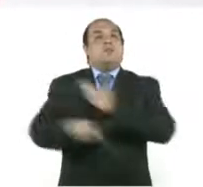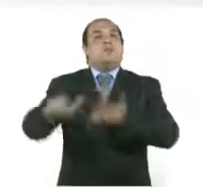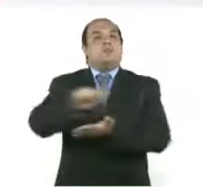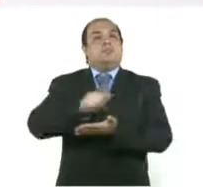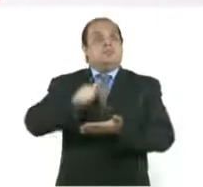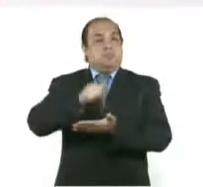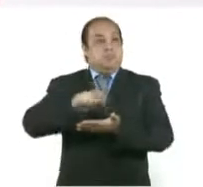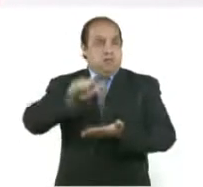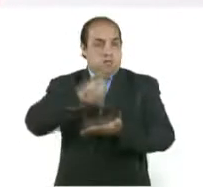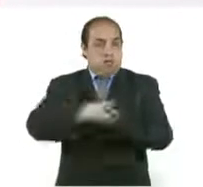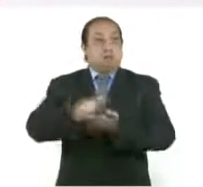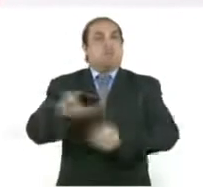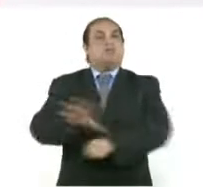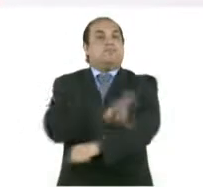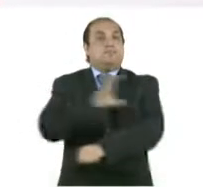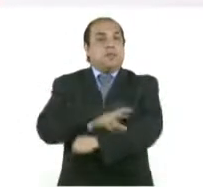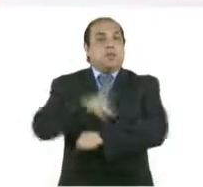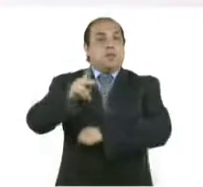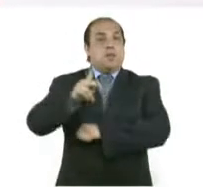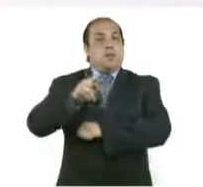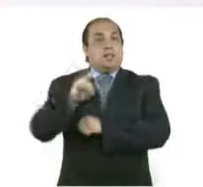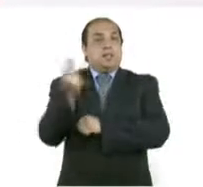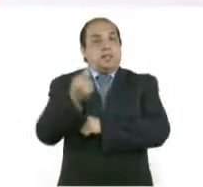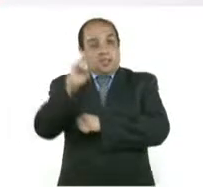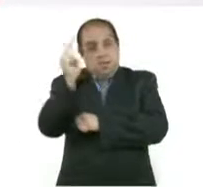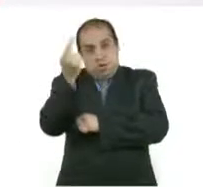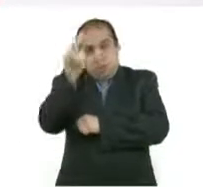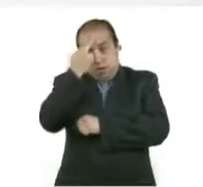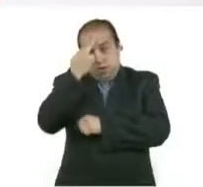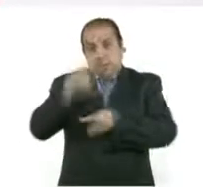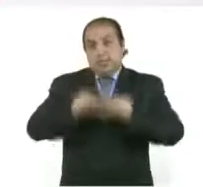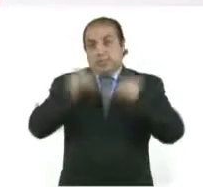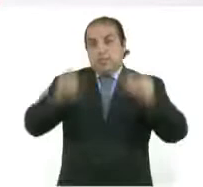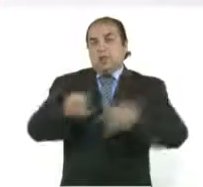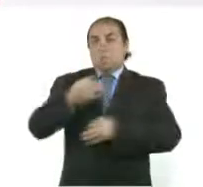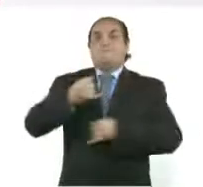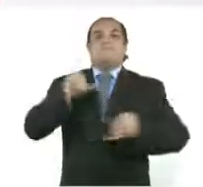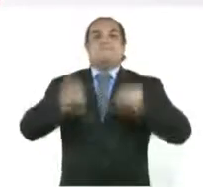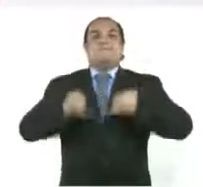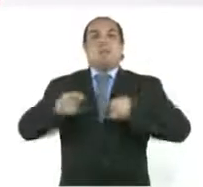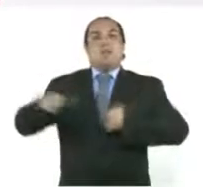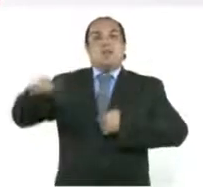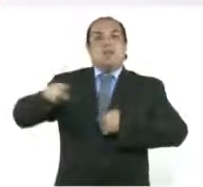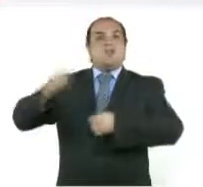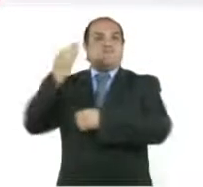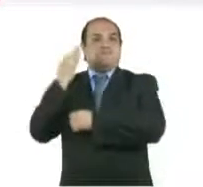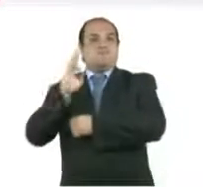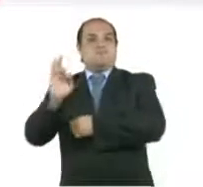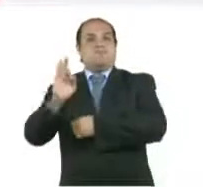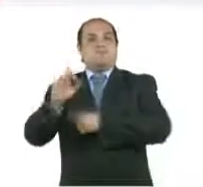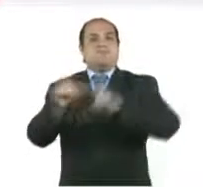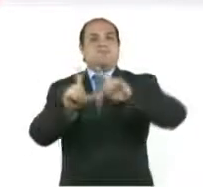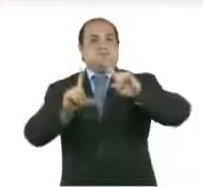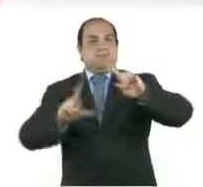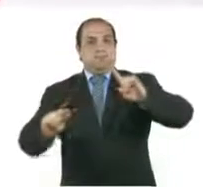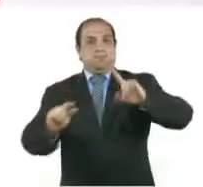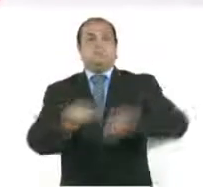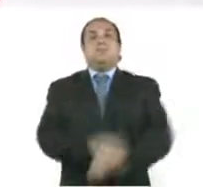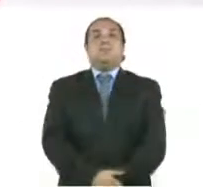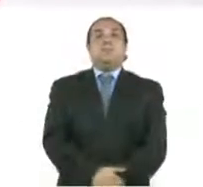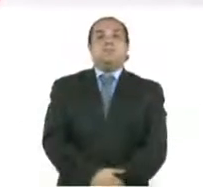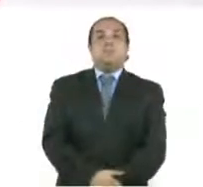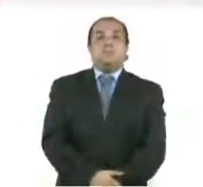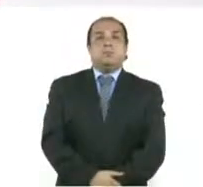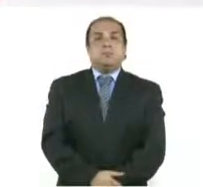no olvida y que serán juzgados por la historia por traicionar a su patria. Quiero